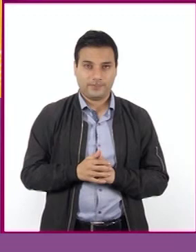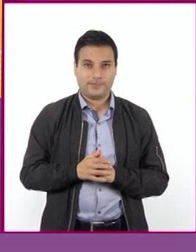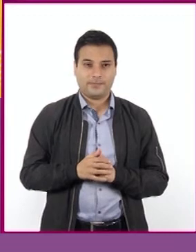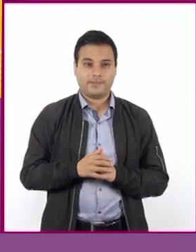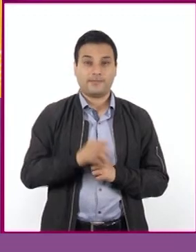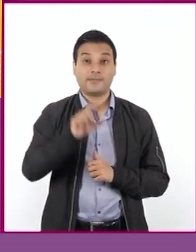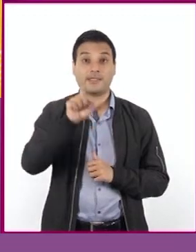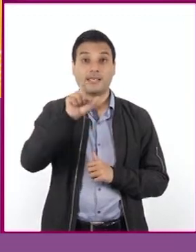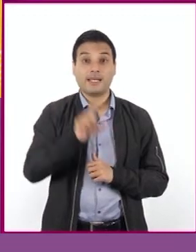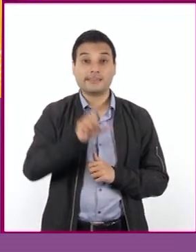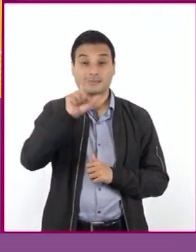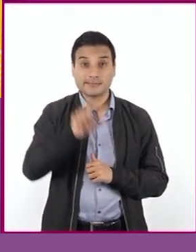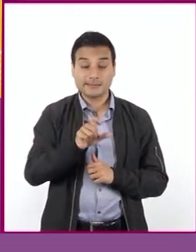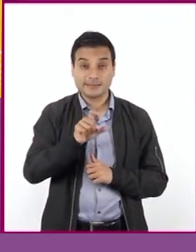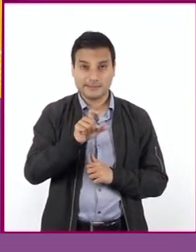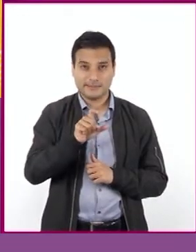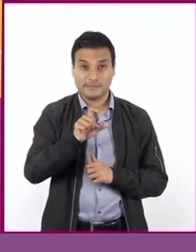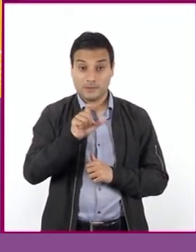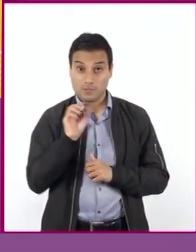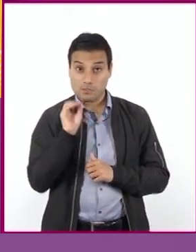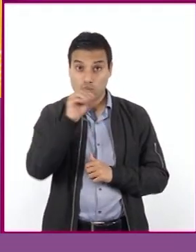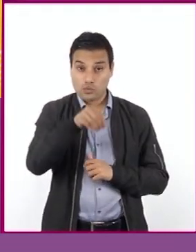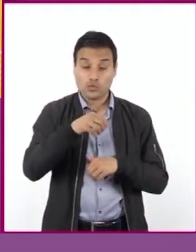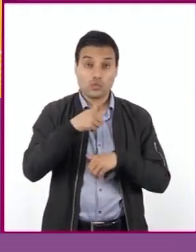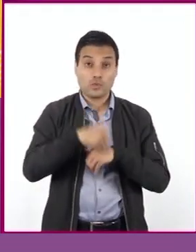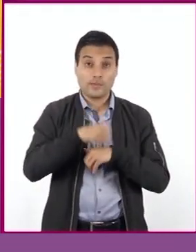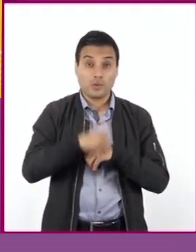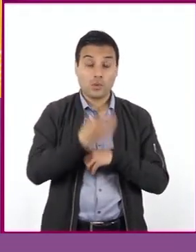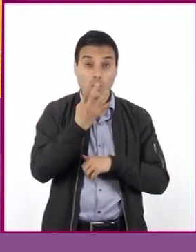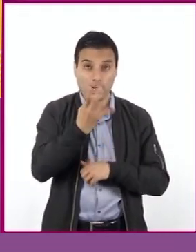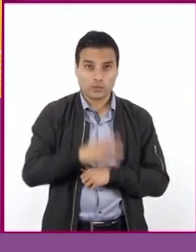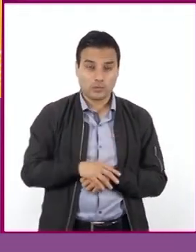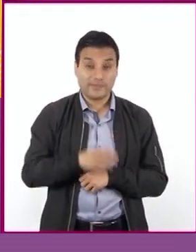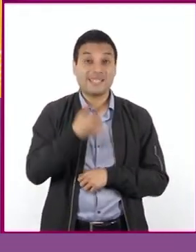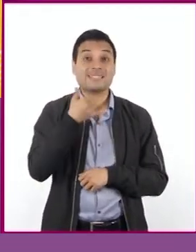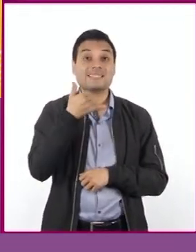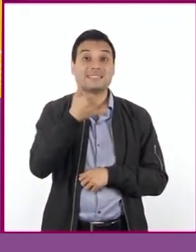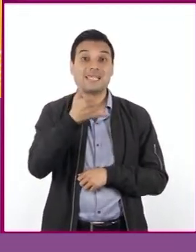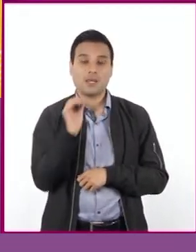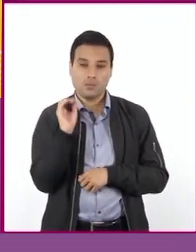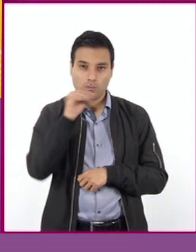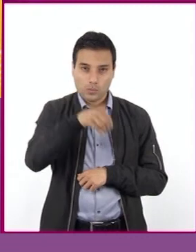sustituyendo el valor numérico de x igual a 4 y y igual a